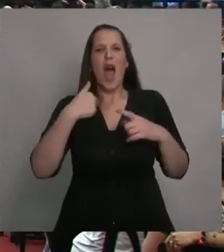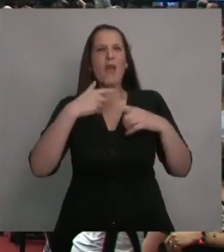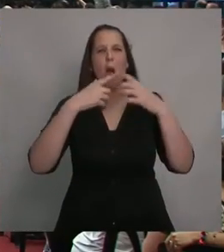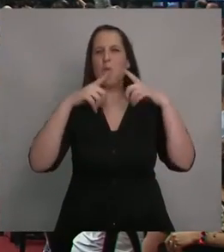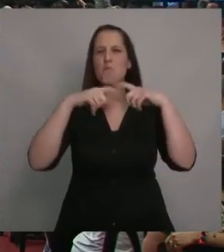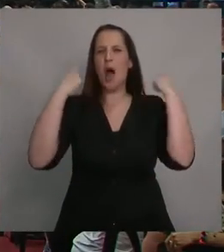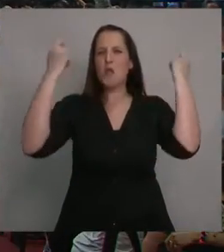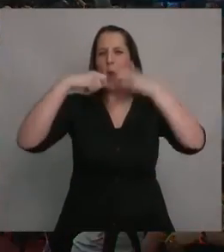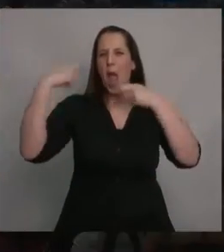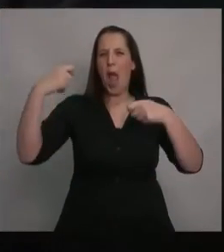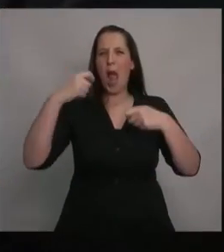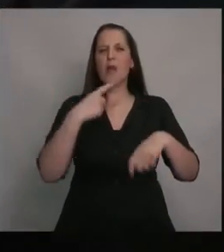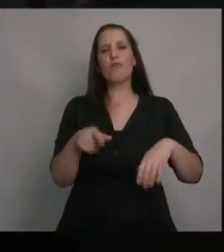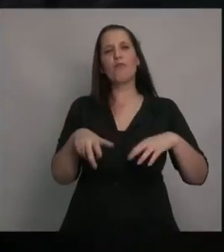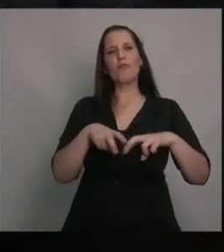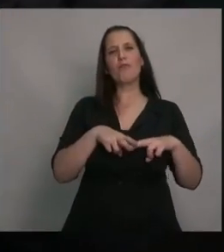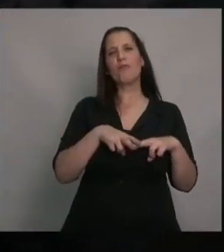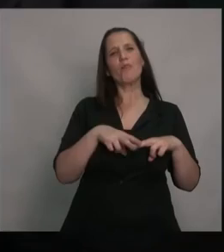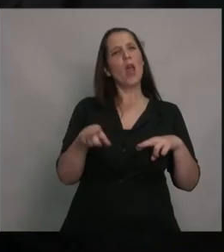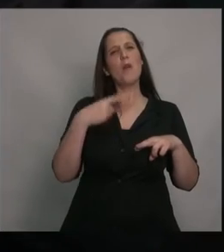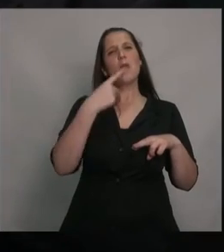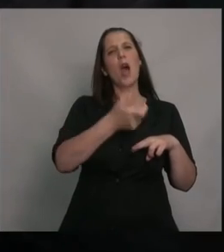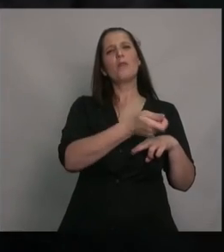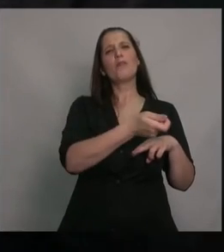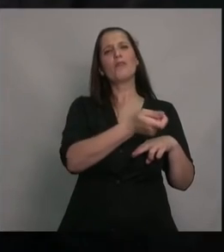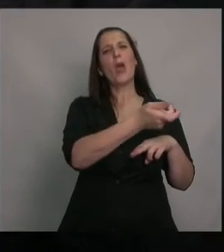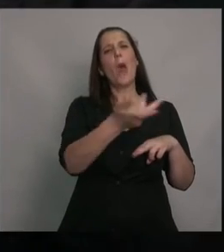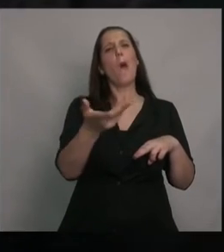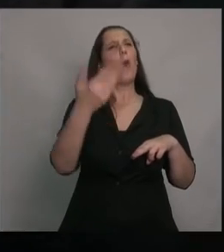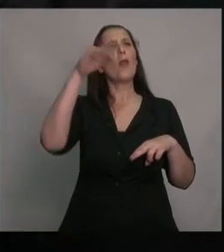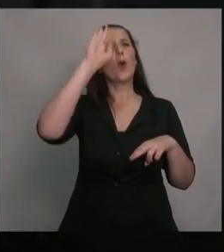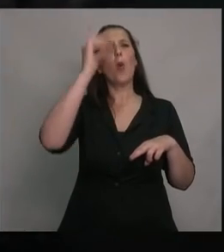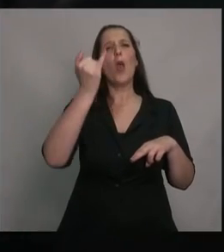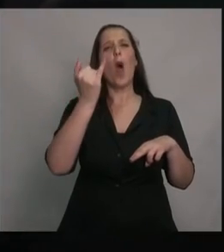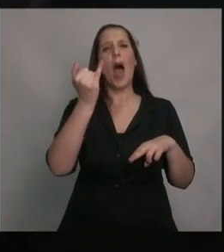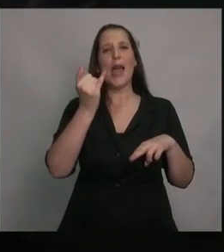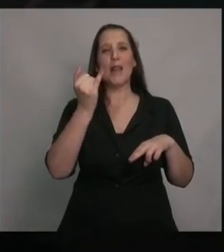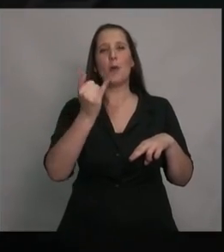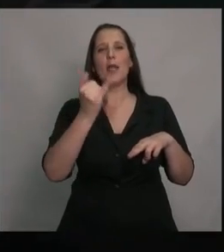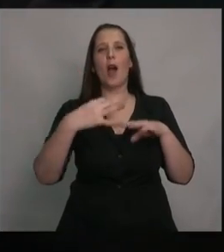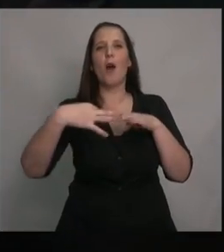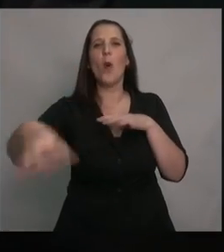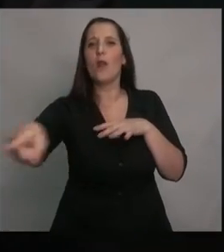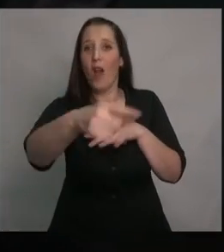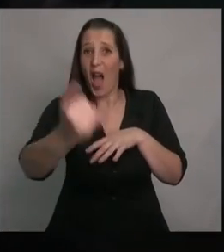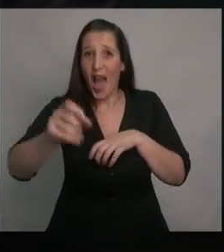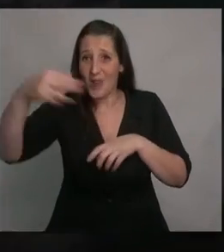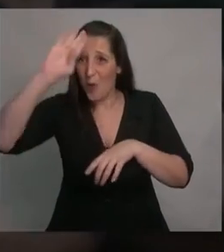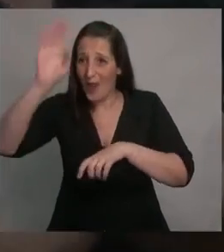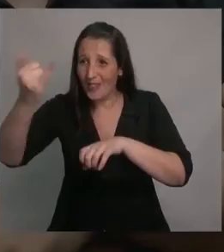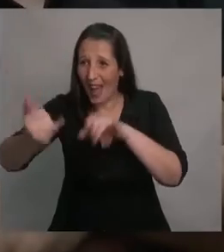guapería. Los cubanos que están, ¿cuántos cubanos hay aquí? Levanten la mano. Bueno, los cubanos, en la época de los años